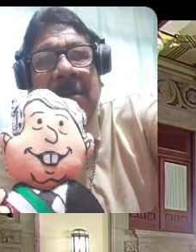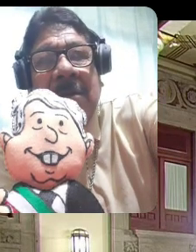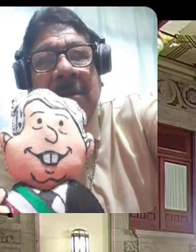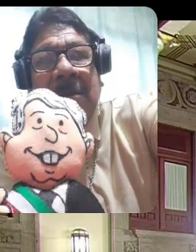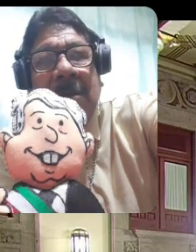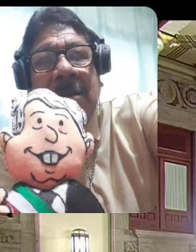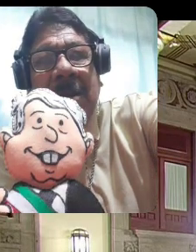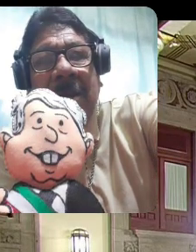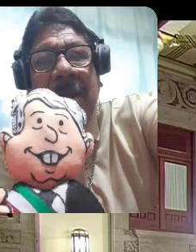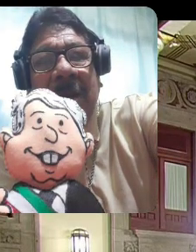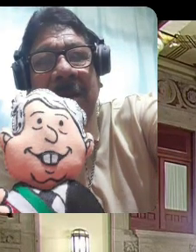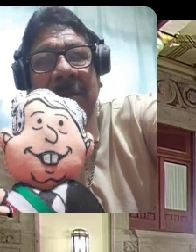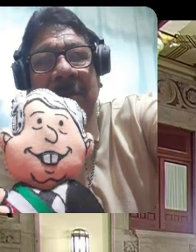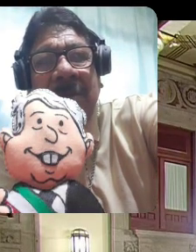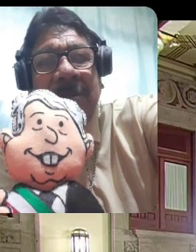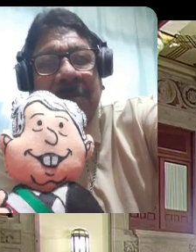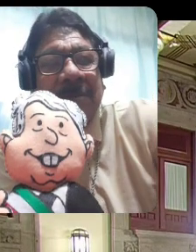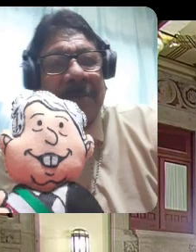Ya. Ánimo.